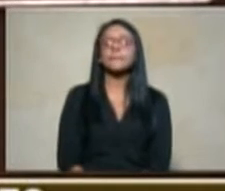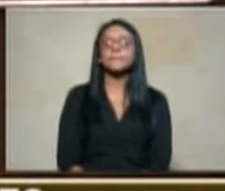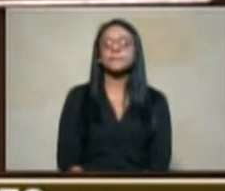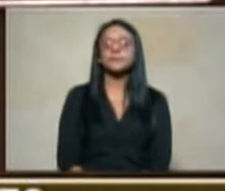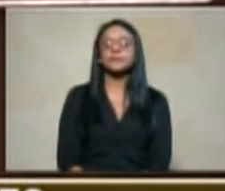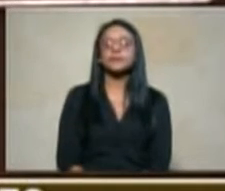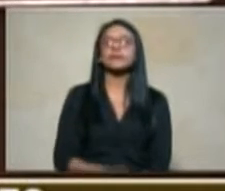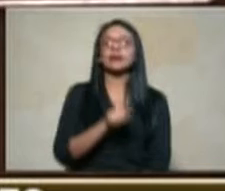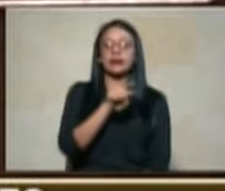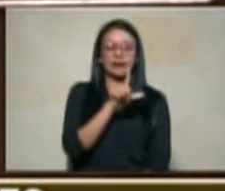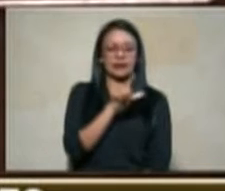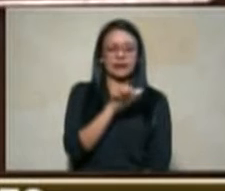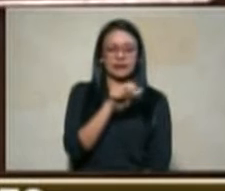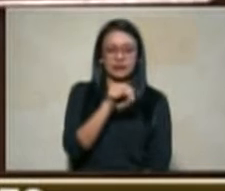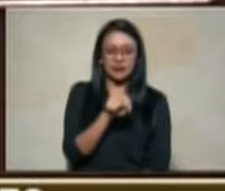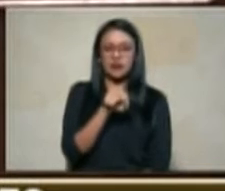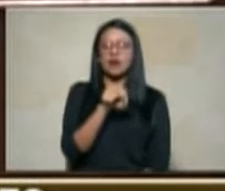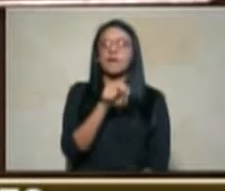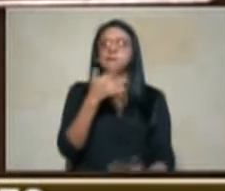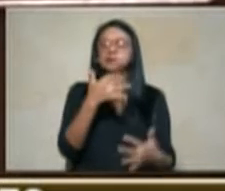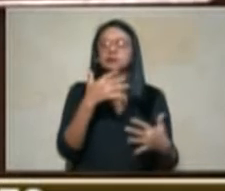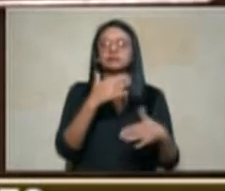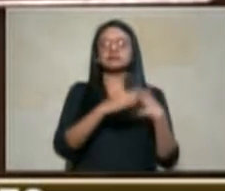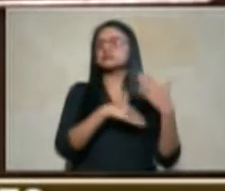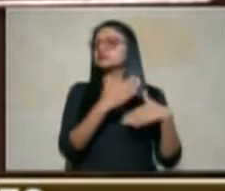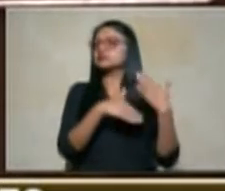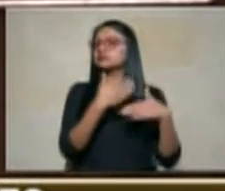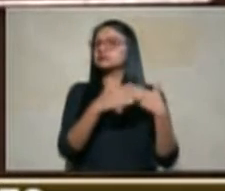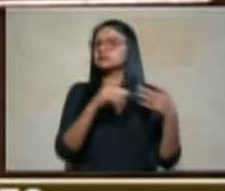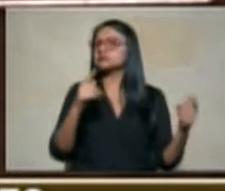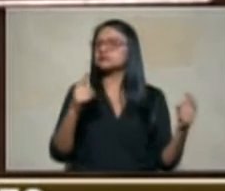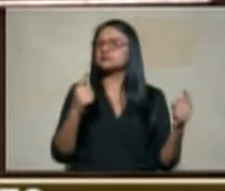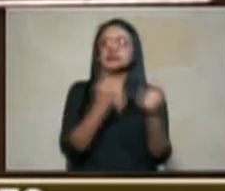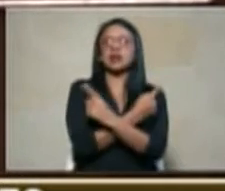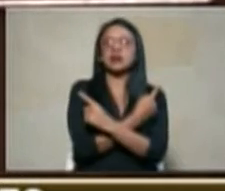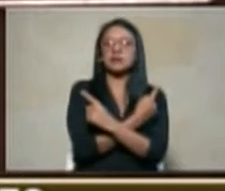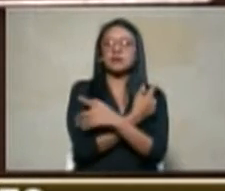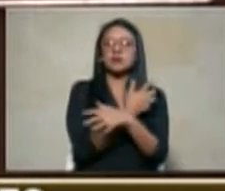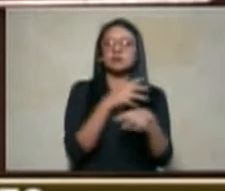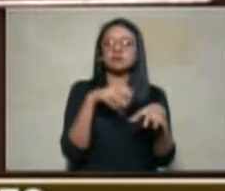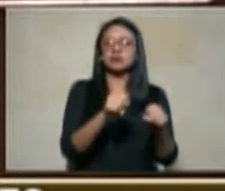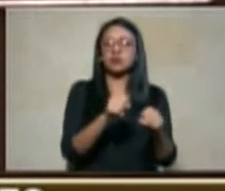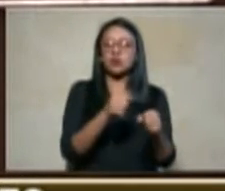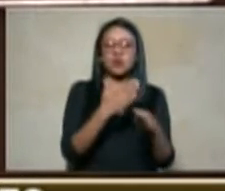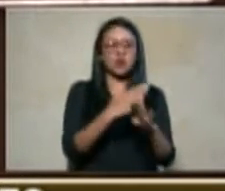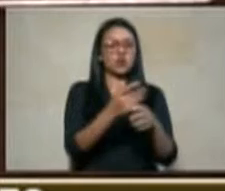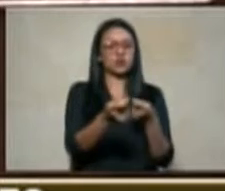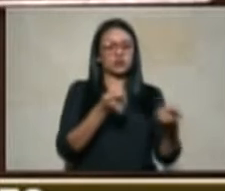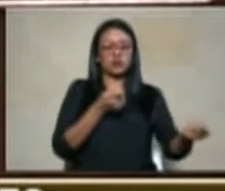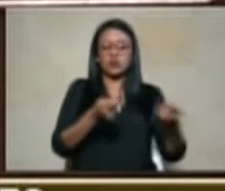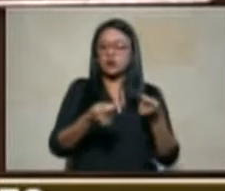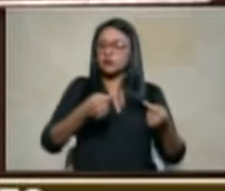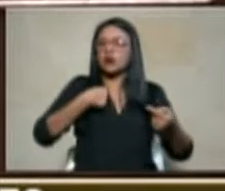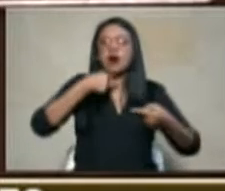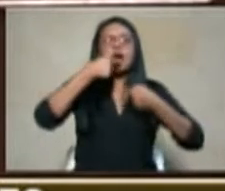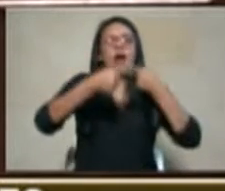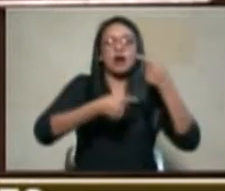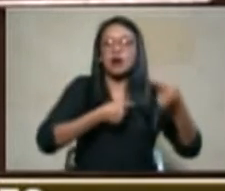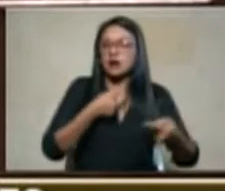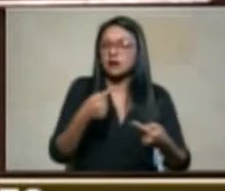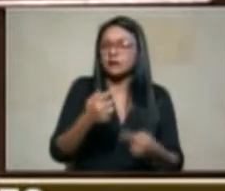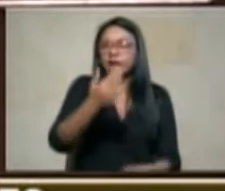Que entra el ELN y el EPL y después cuando hay cambio de control territorial, yo no voy a negar aquí lo que es obvio